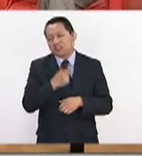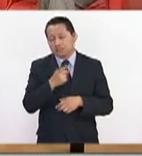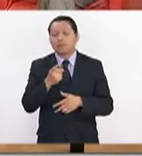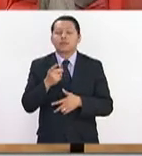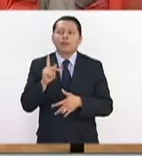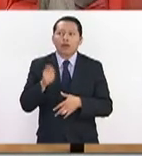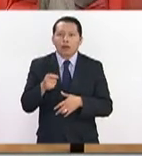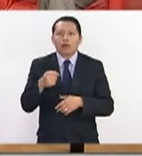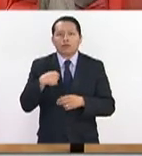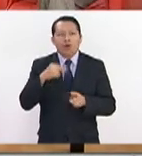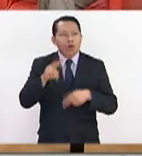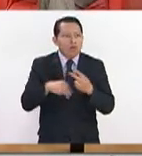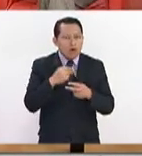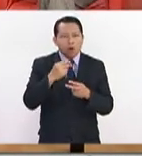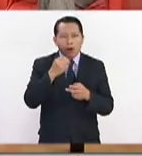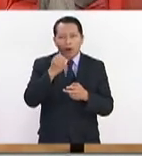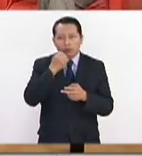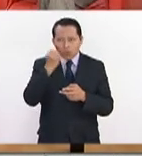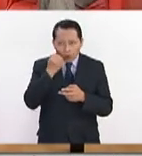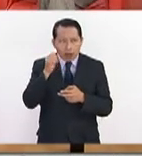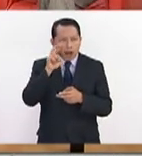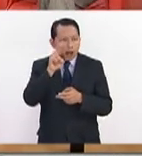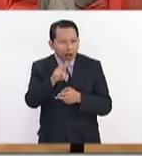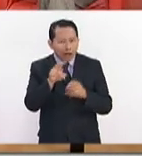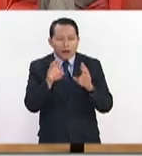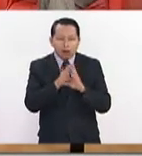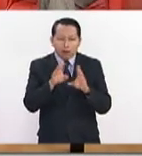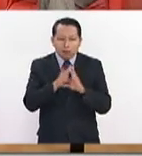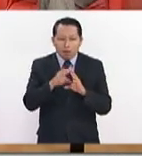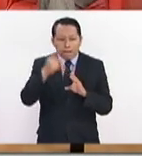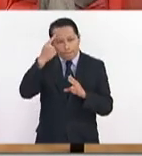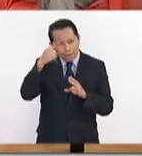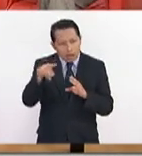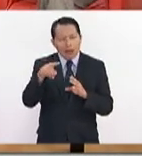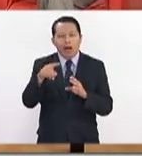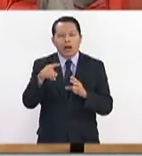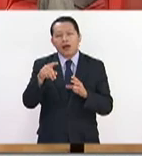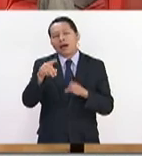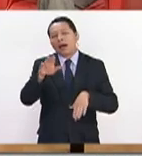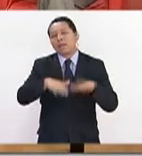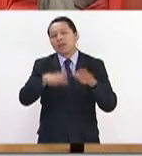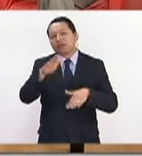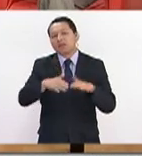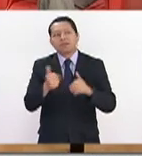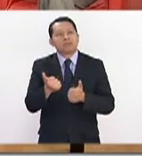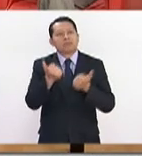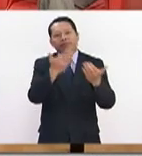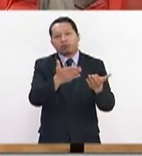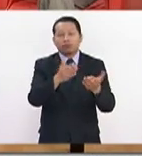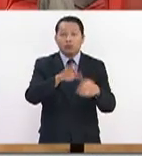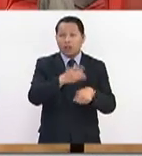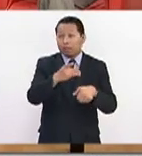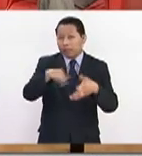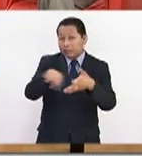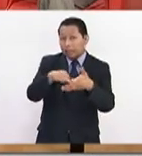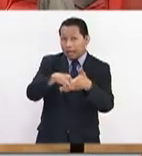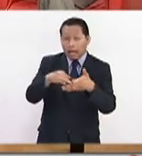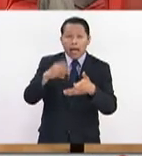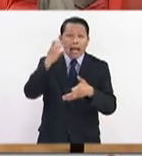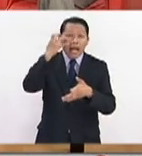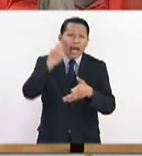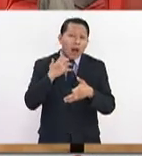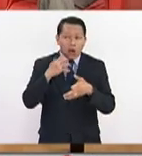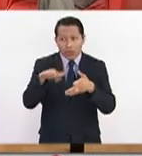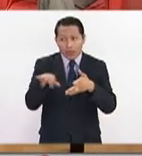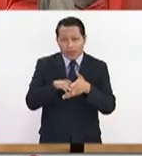me acerco al campus para darle un traslado a alguien hacia León, por ejemplo, que nos queda cerca, porque me